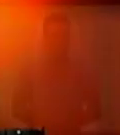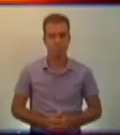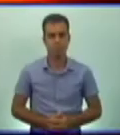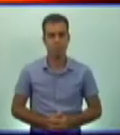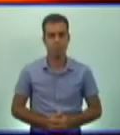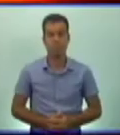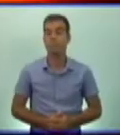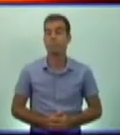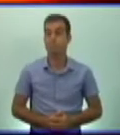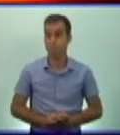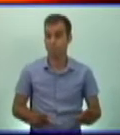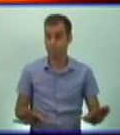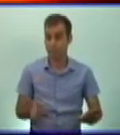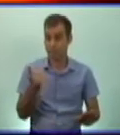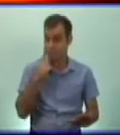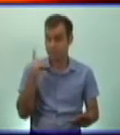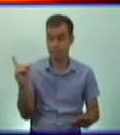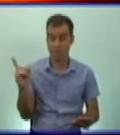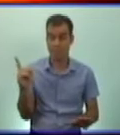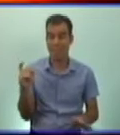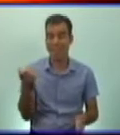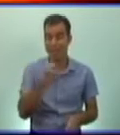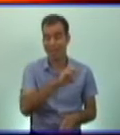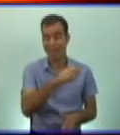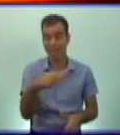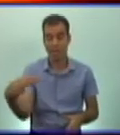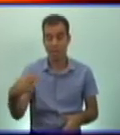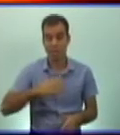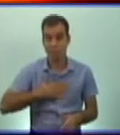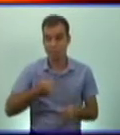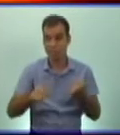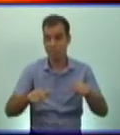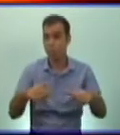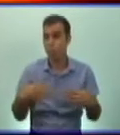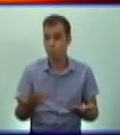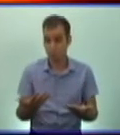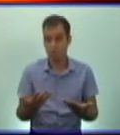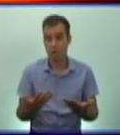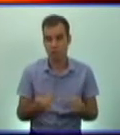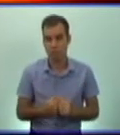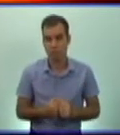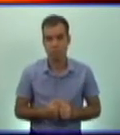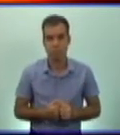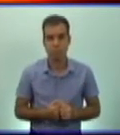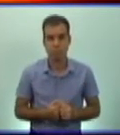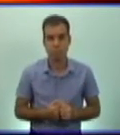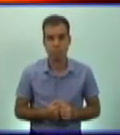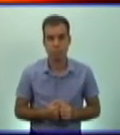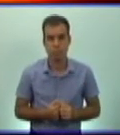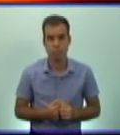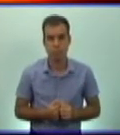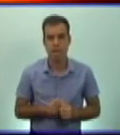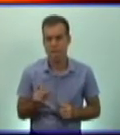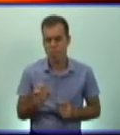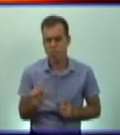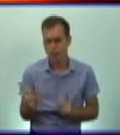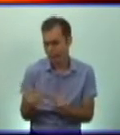Ya sabemos entonces qué es una ecuación química. Es la representación de una reacción de una forma